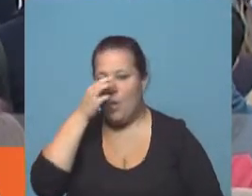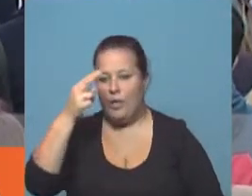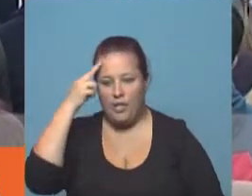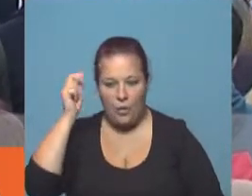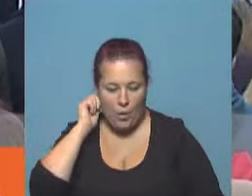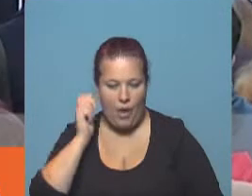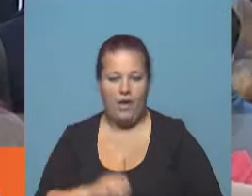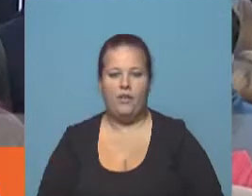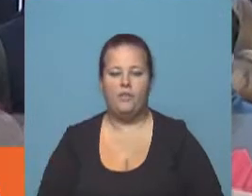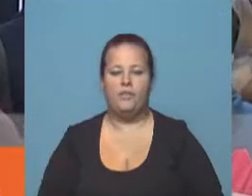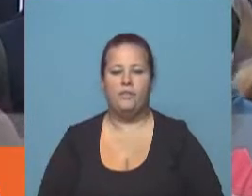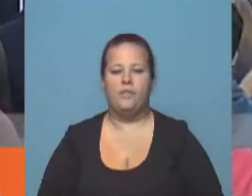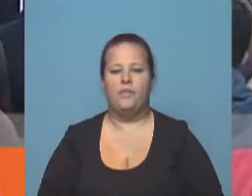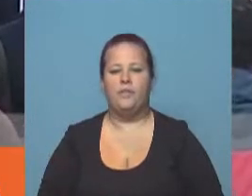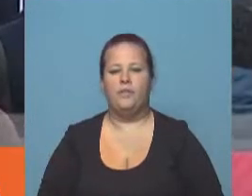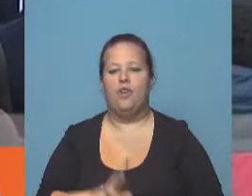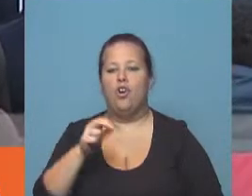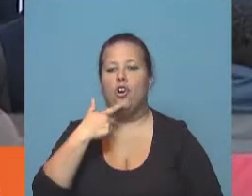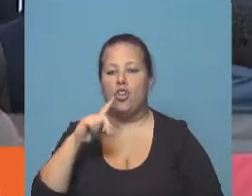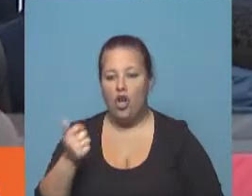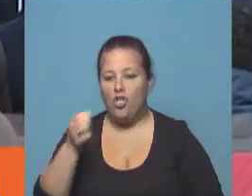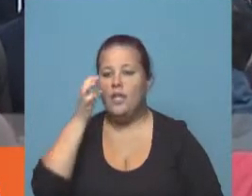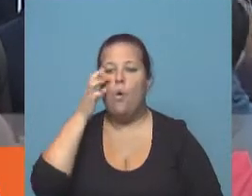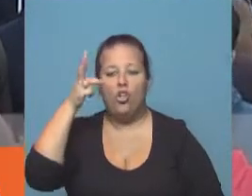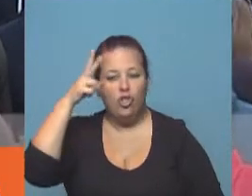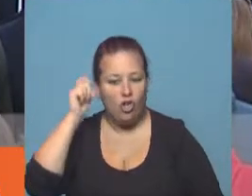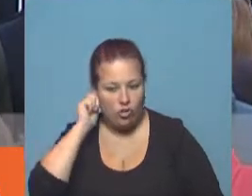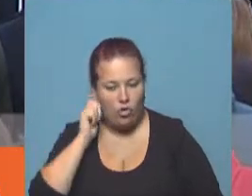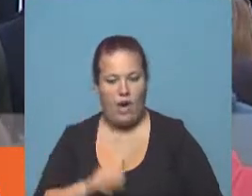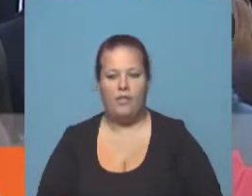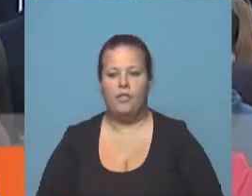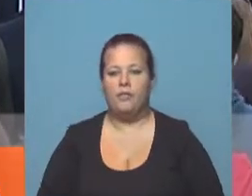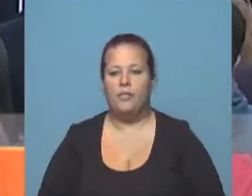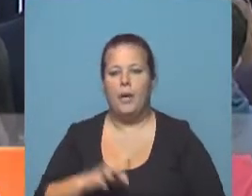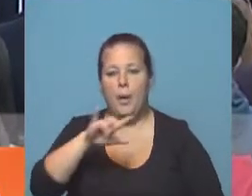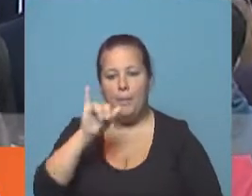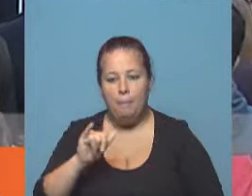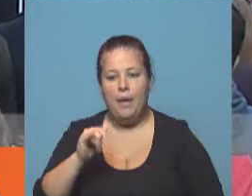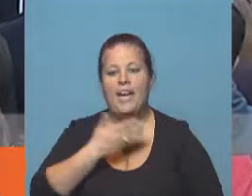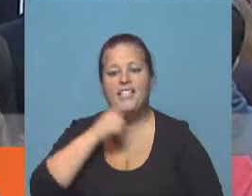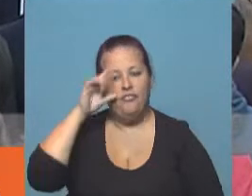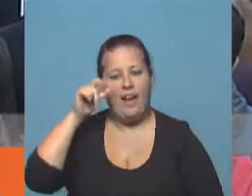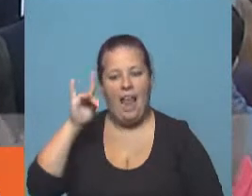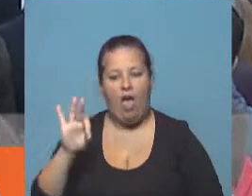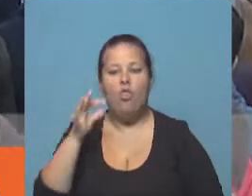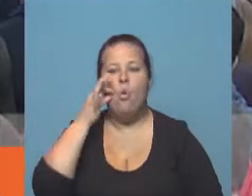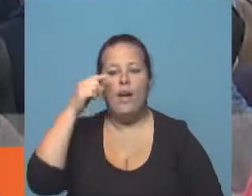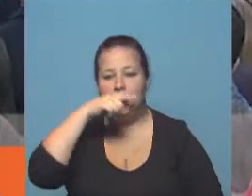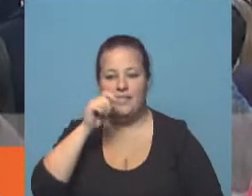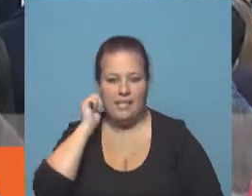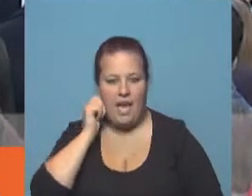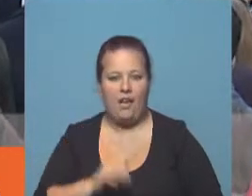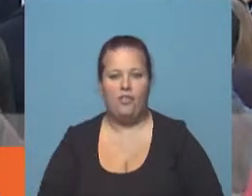años. Perelmutter Rosa, 48 años. Pérez Fernando Roberto, 47